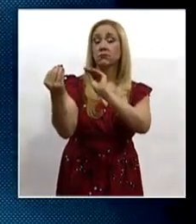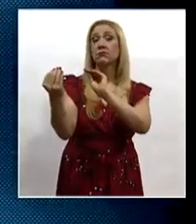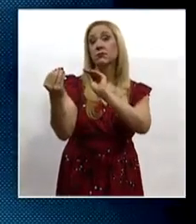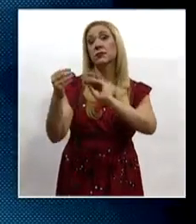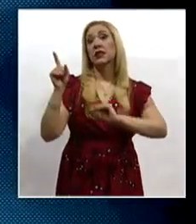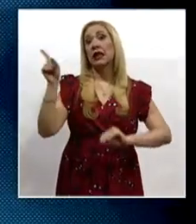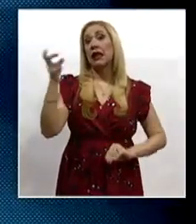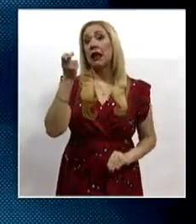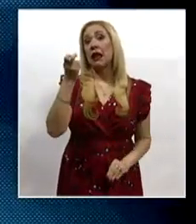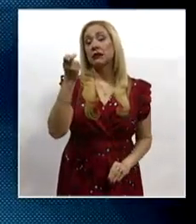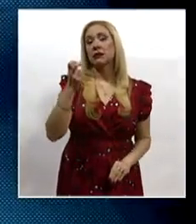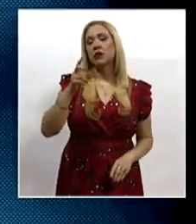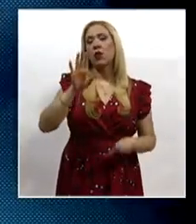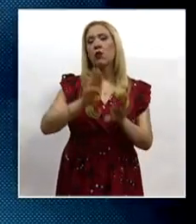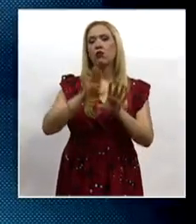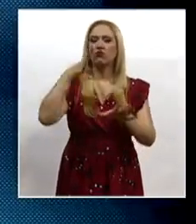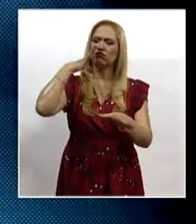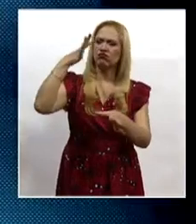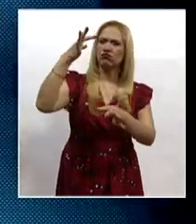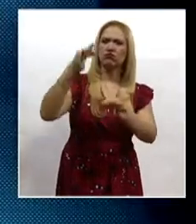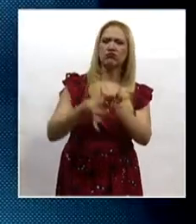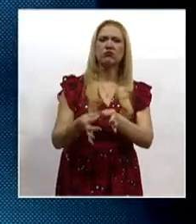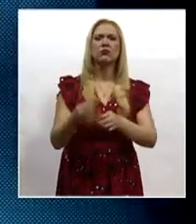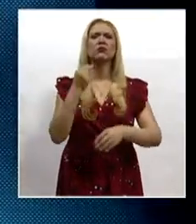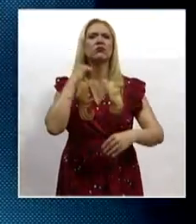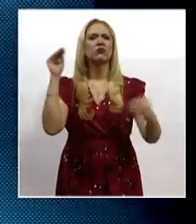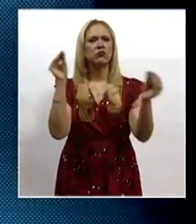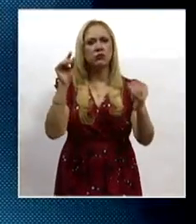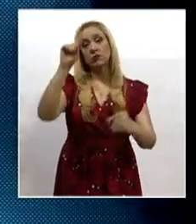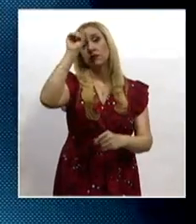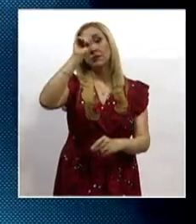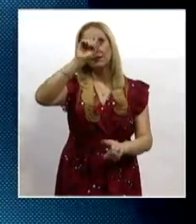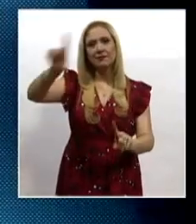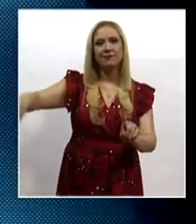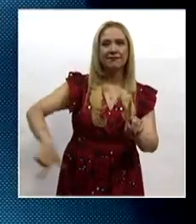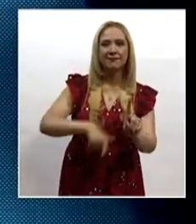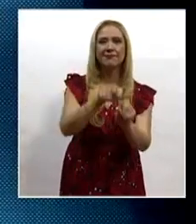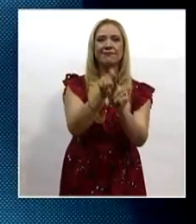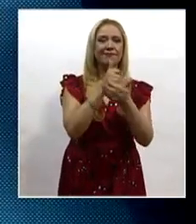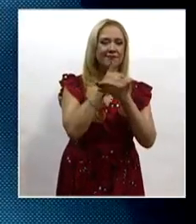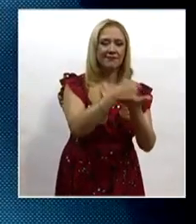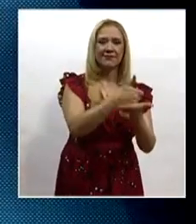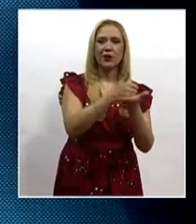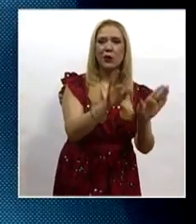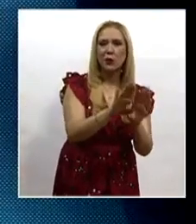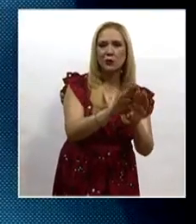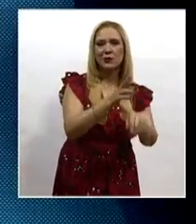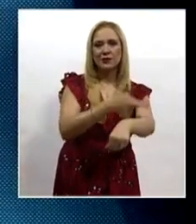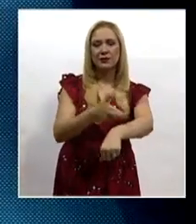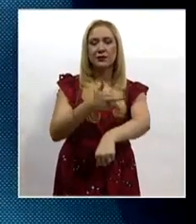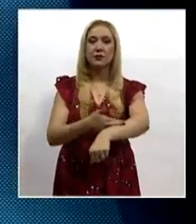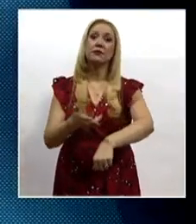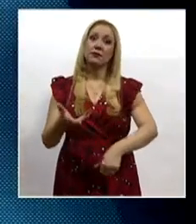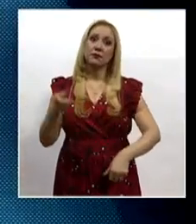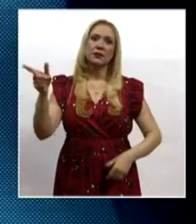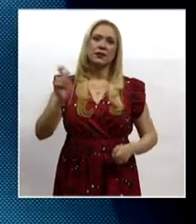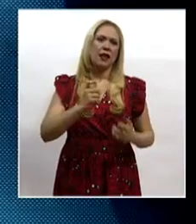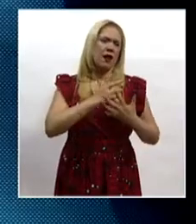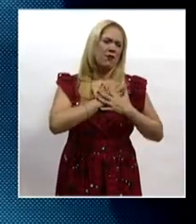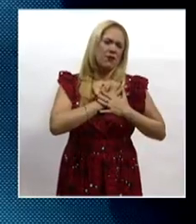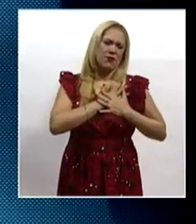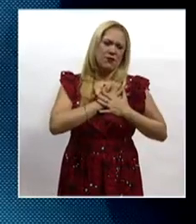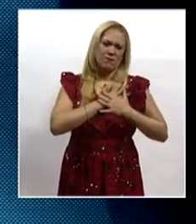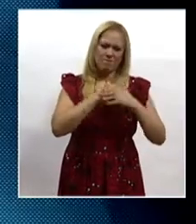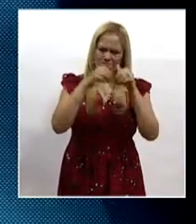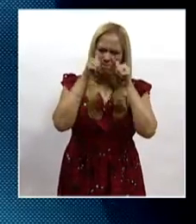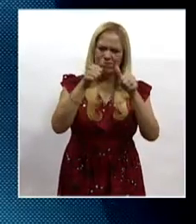en el trabajo comprometido de las personas defensoras y asesoras jurídicas. Por ello, se reconoce su tarea, pues con pasión y entrega se involucran